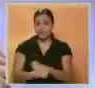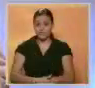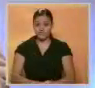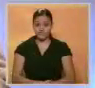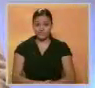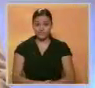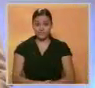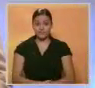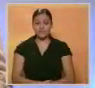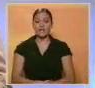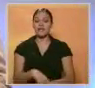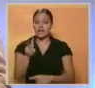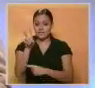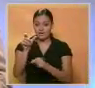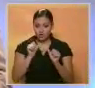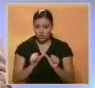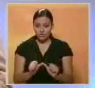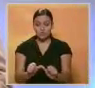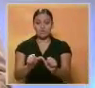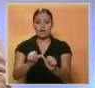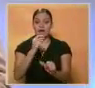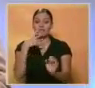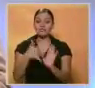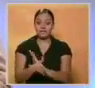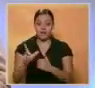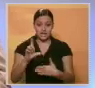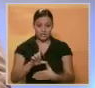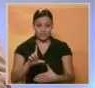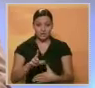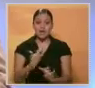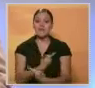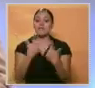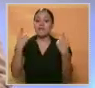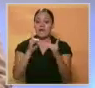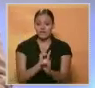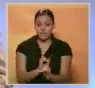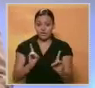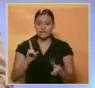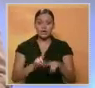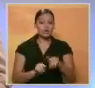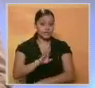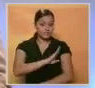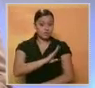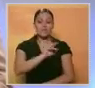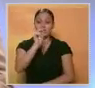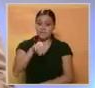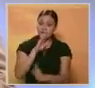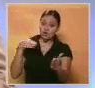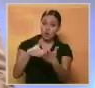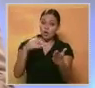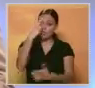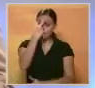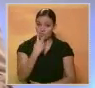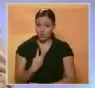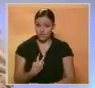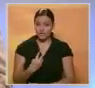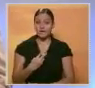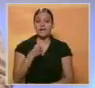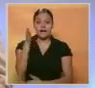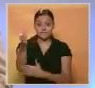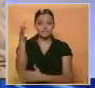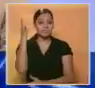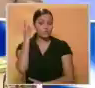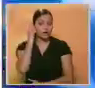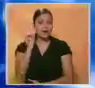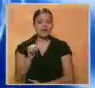Este viernes continúa el encuentro internacional El Desafío Latinoamericano, Libertad, Democracia, Propiedad y Combate a la Pobreza. Allí se encuentra en vivo y